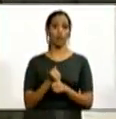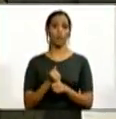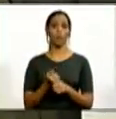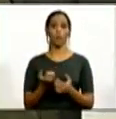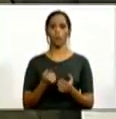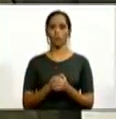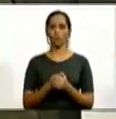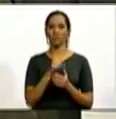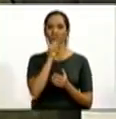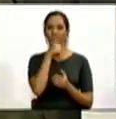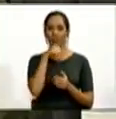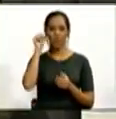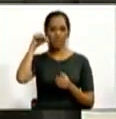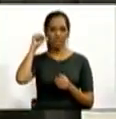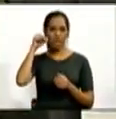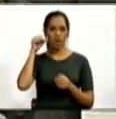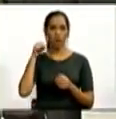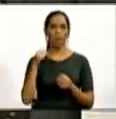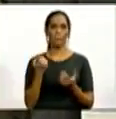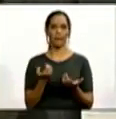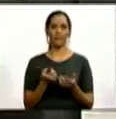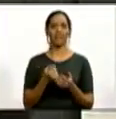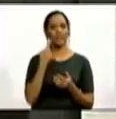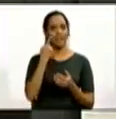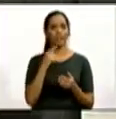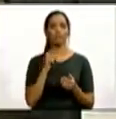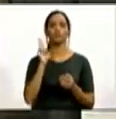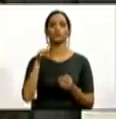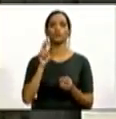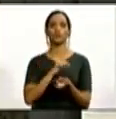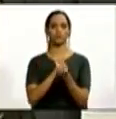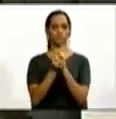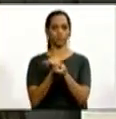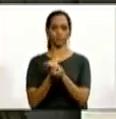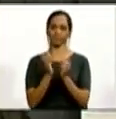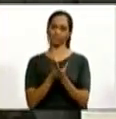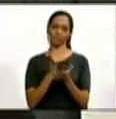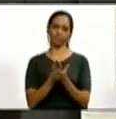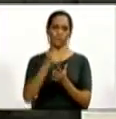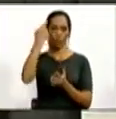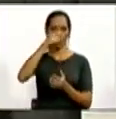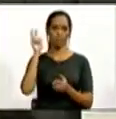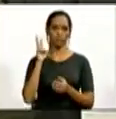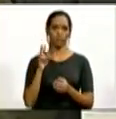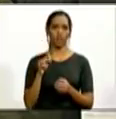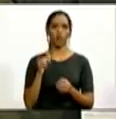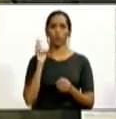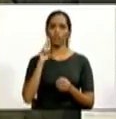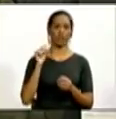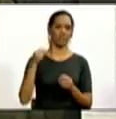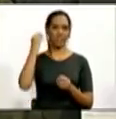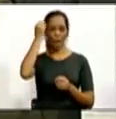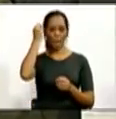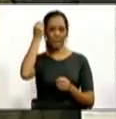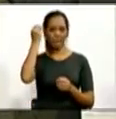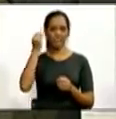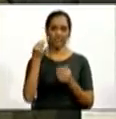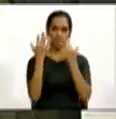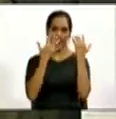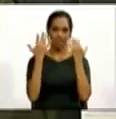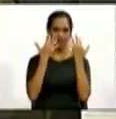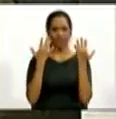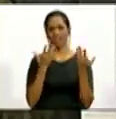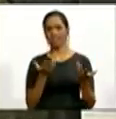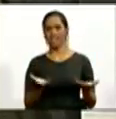TVTs audiovisuales, wow, para que vean que esto nunca ha cambiado y que ellos siempre han tratado al pueblo venezolano. Así que usted no se venga a estar creyendo el cuento que esta es la